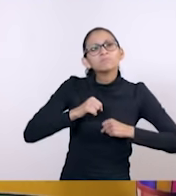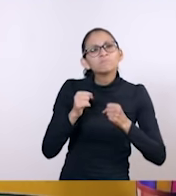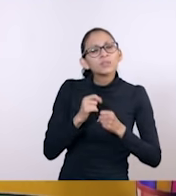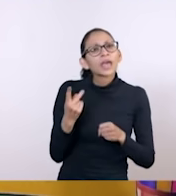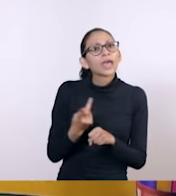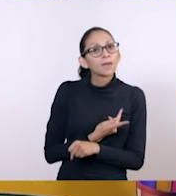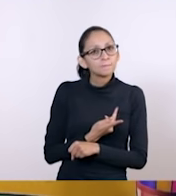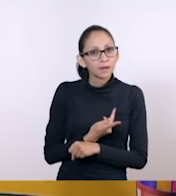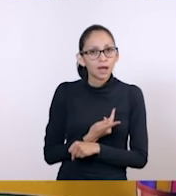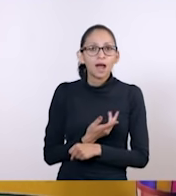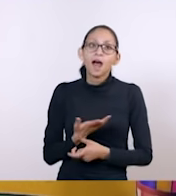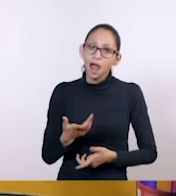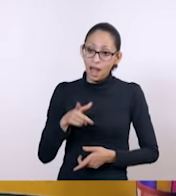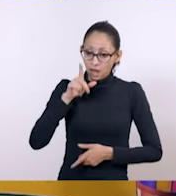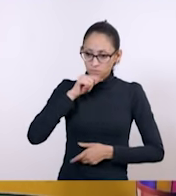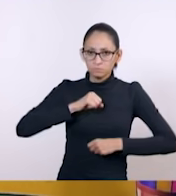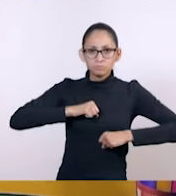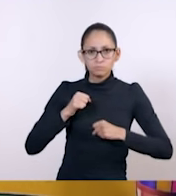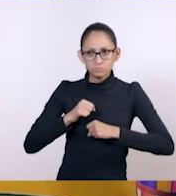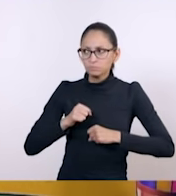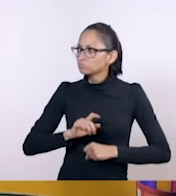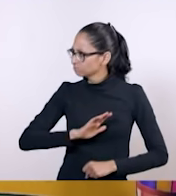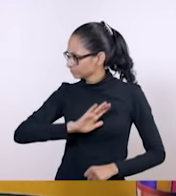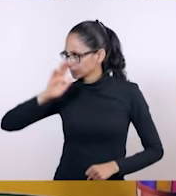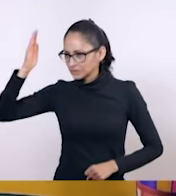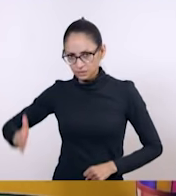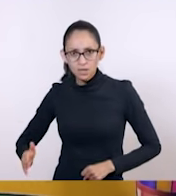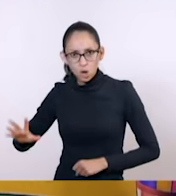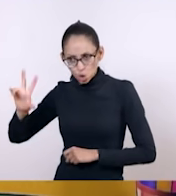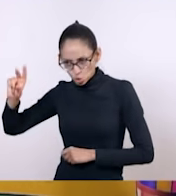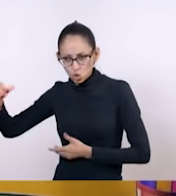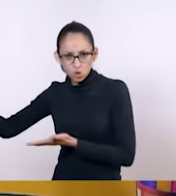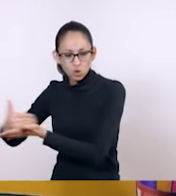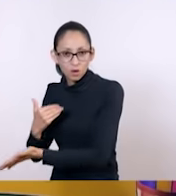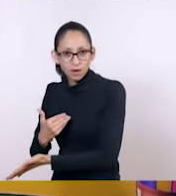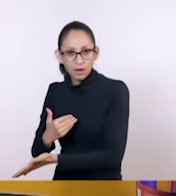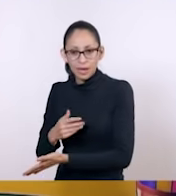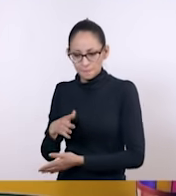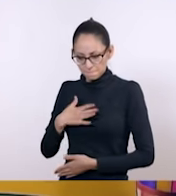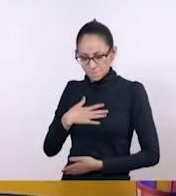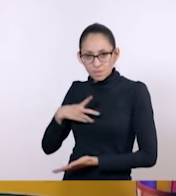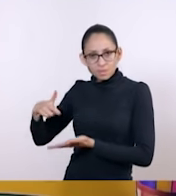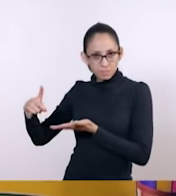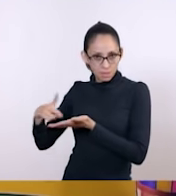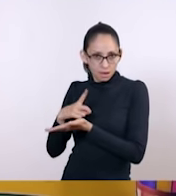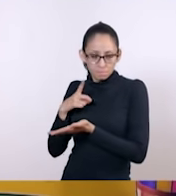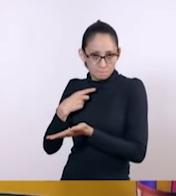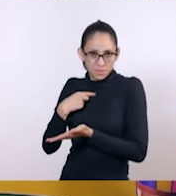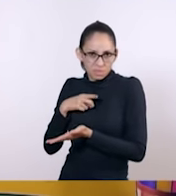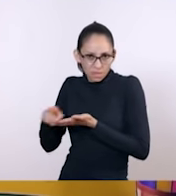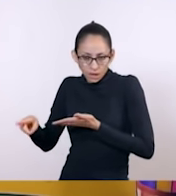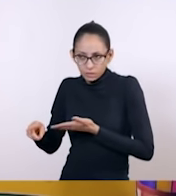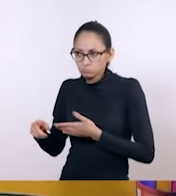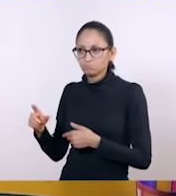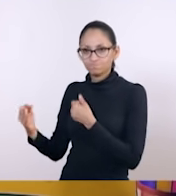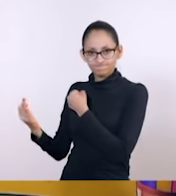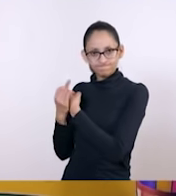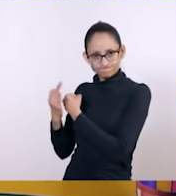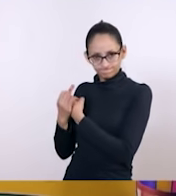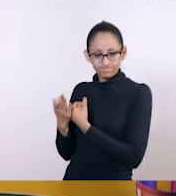Yo creo que puso un límite y que hizo respetar sus derechos. Claro. Nosotros también debemos